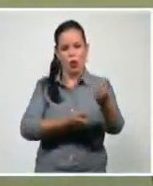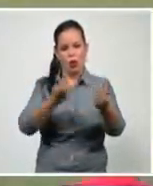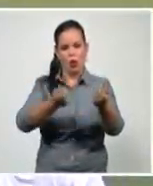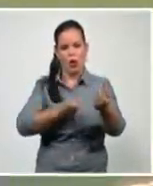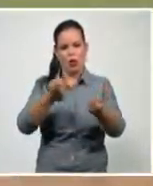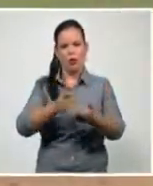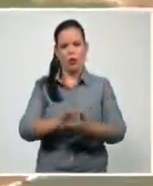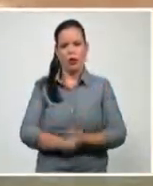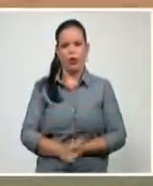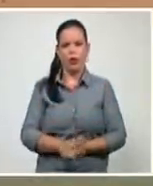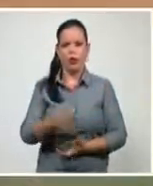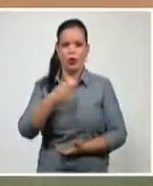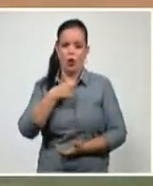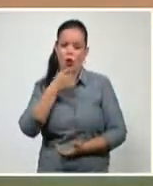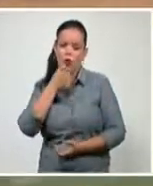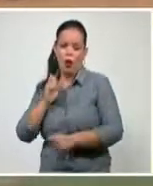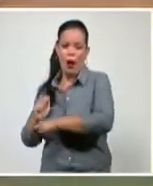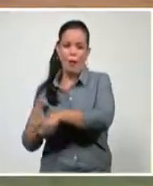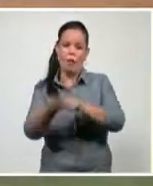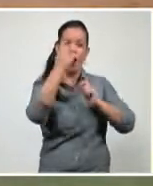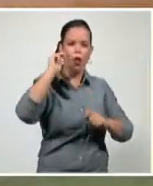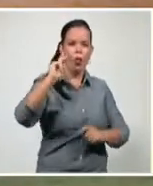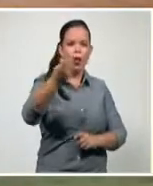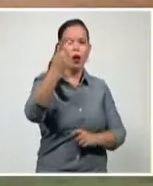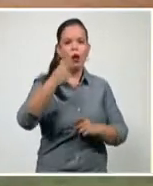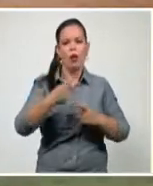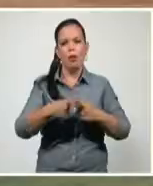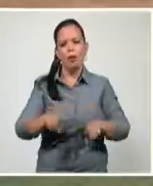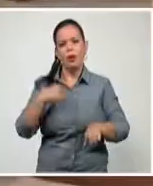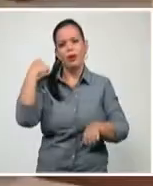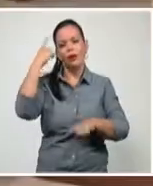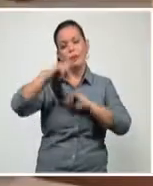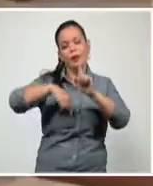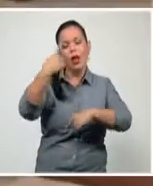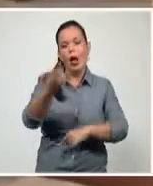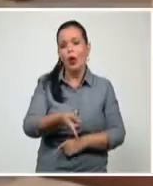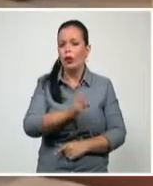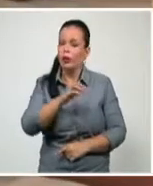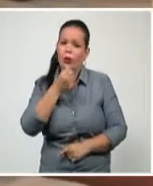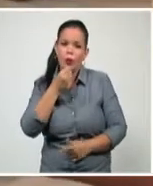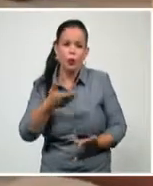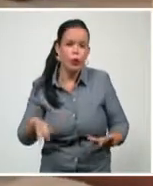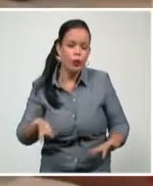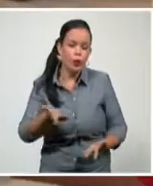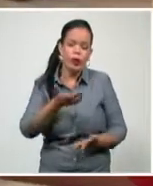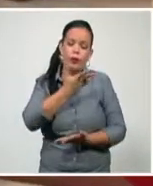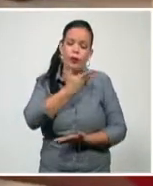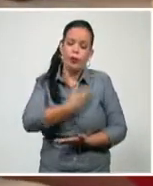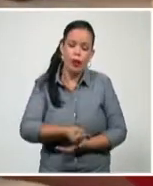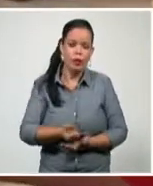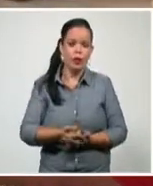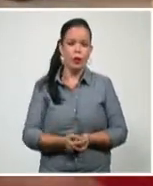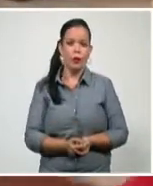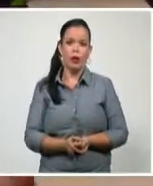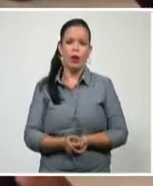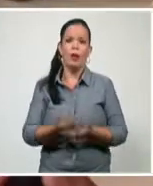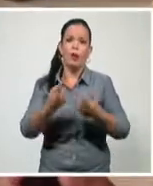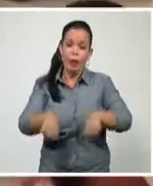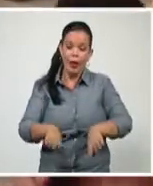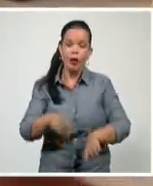oportunidad el muchacho no pudo anotar, pero bueno, son cosas que pasan en el béisbol y bueno, satisfactoriamente pudimos ganar el